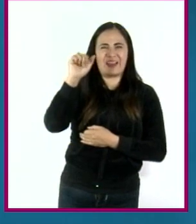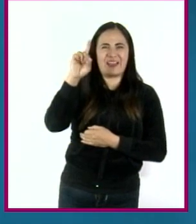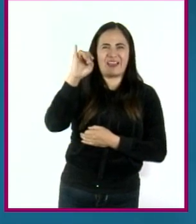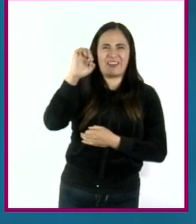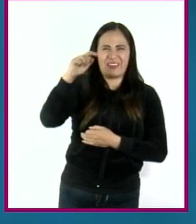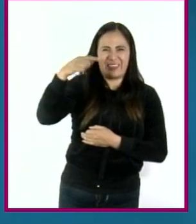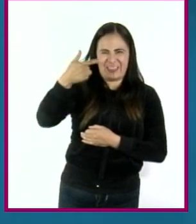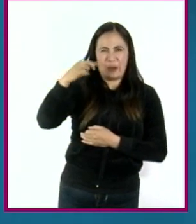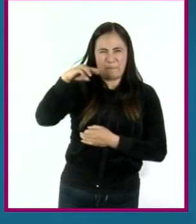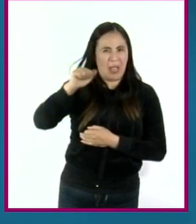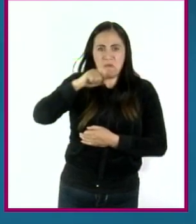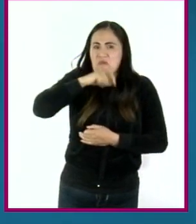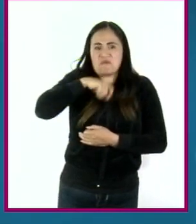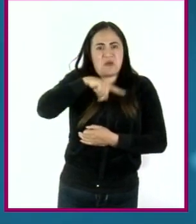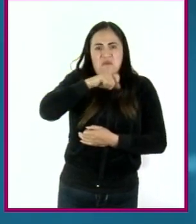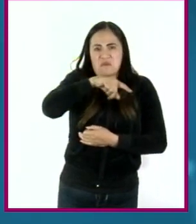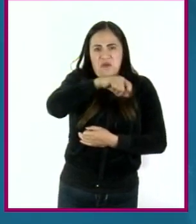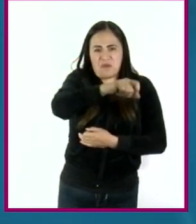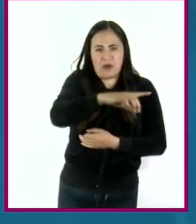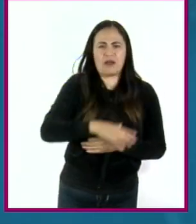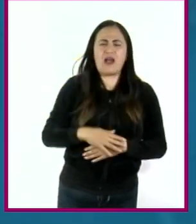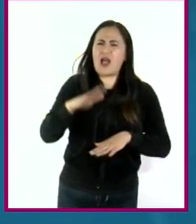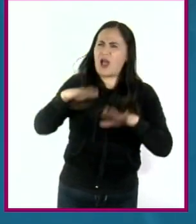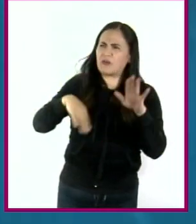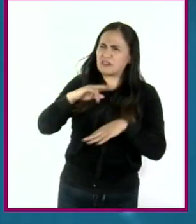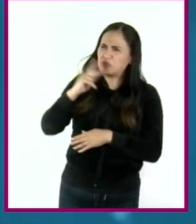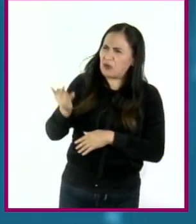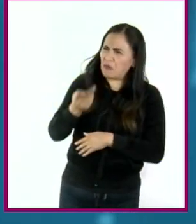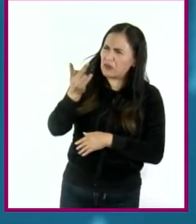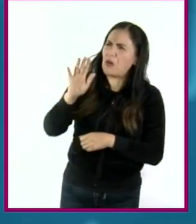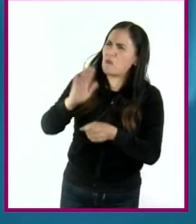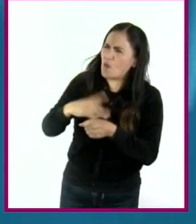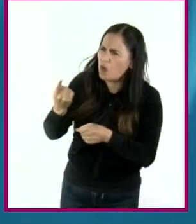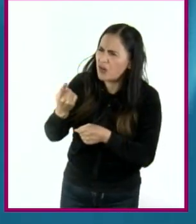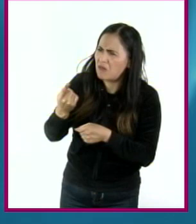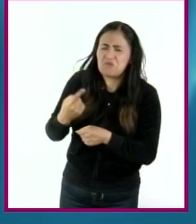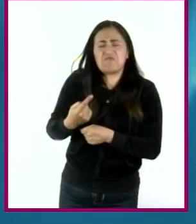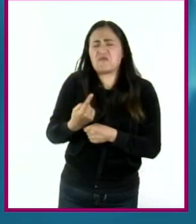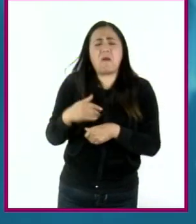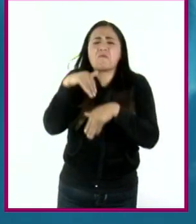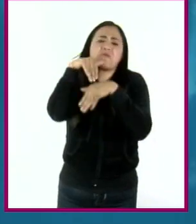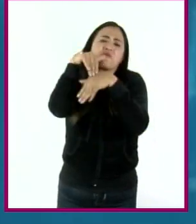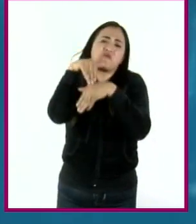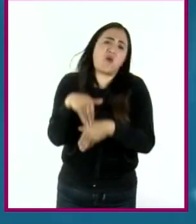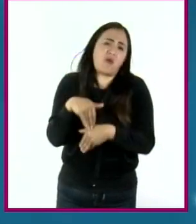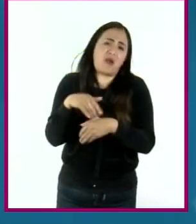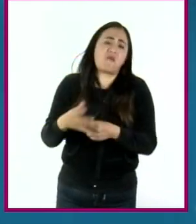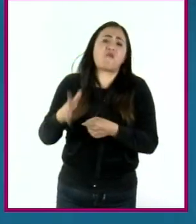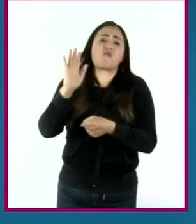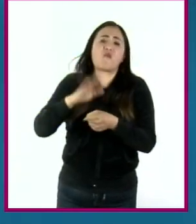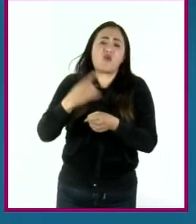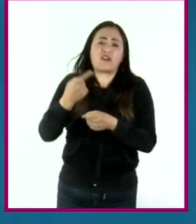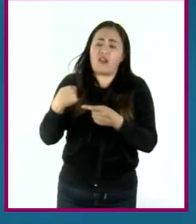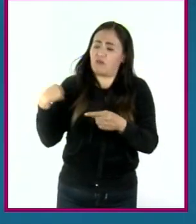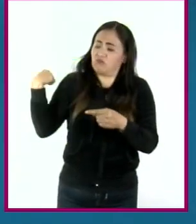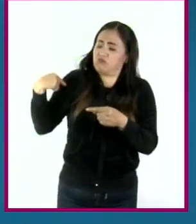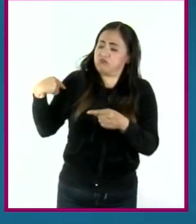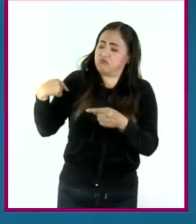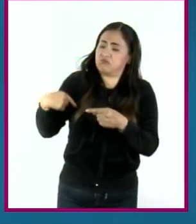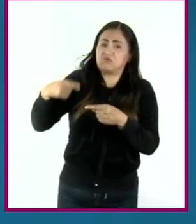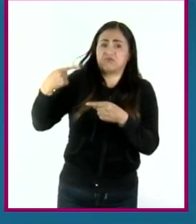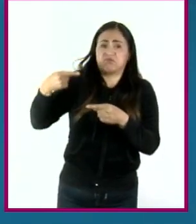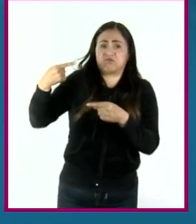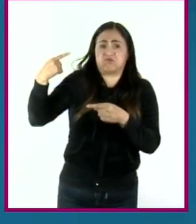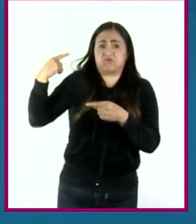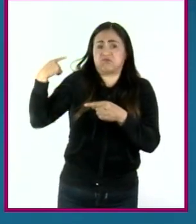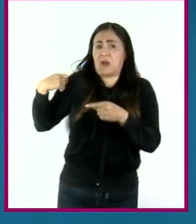Memo. Muchas veces no cuestionamos el porqué de las cosas, solo las hacemos porque así se han venido haciendo por años y creemos